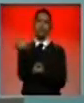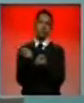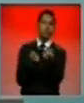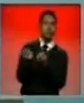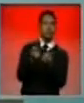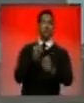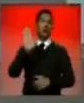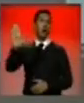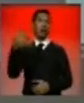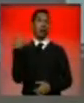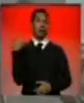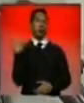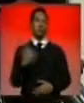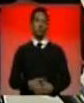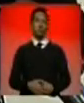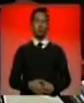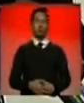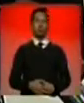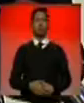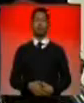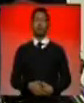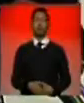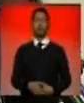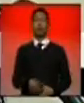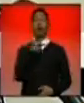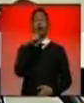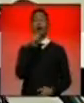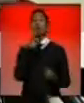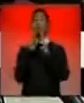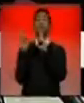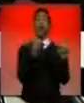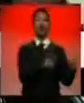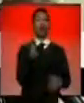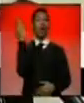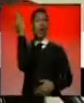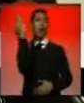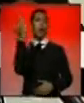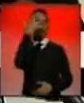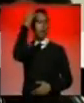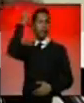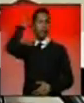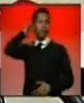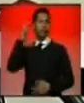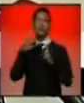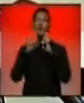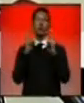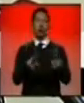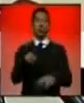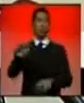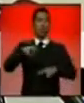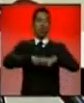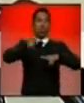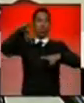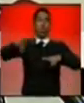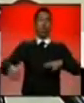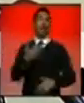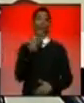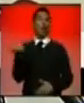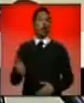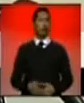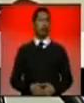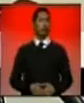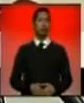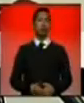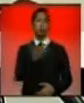el proyecto. Y el que debe responder es el señor alcalde. Es más, debería renunciar por dignidad. Necesitamos y